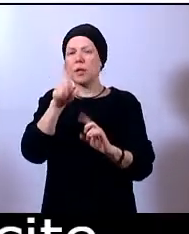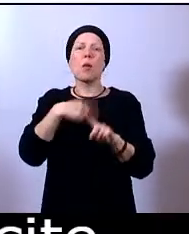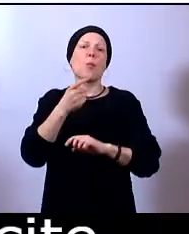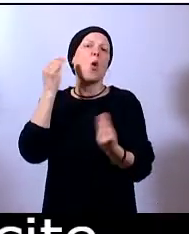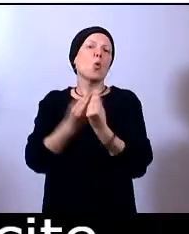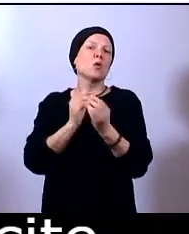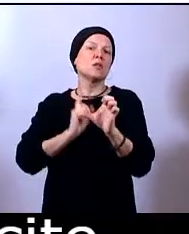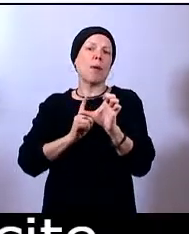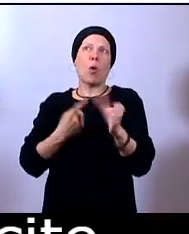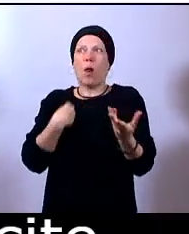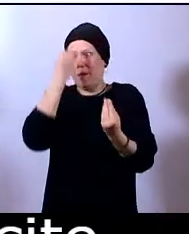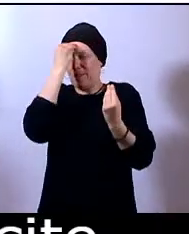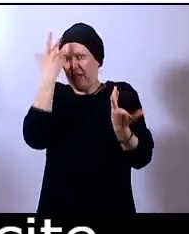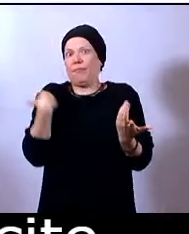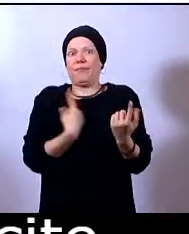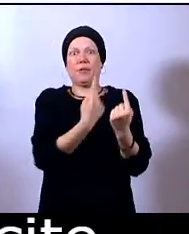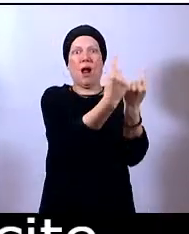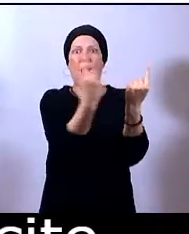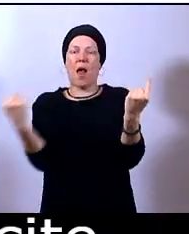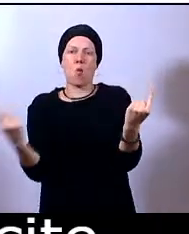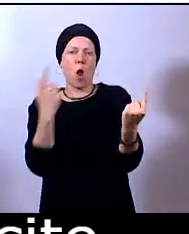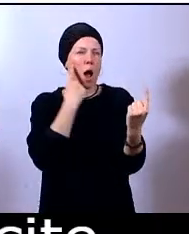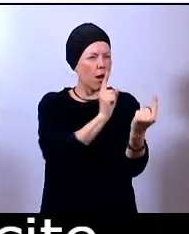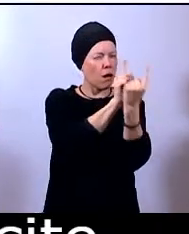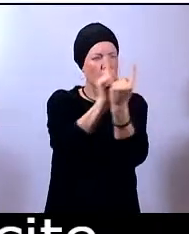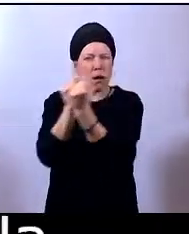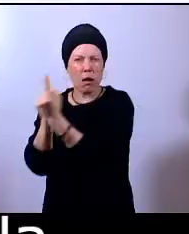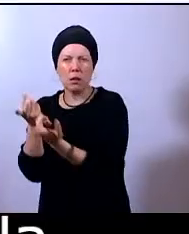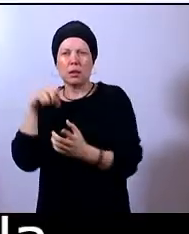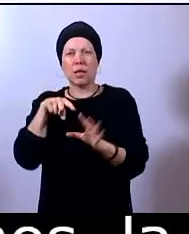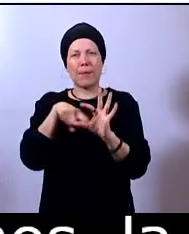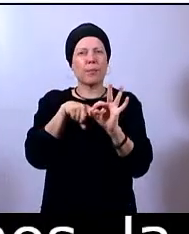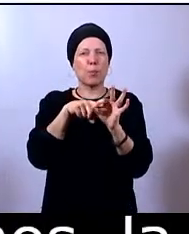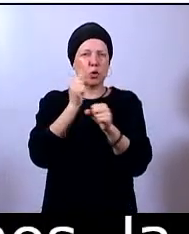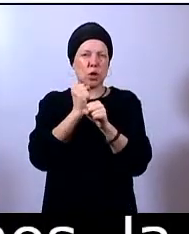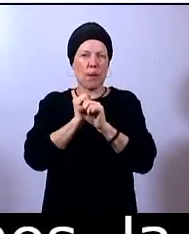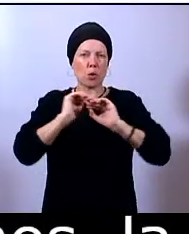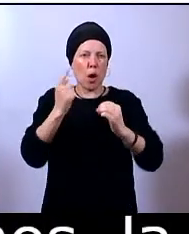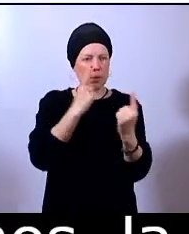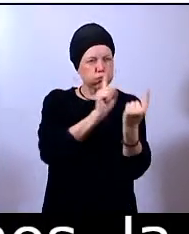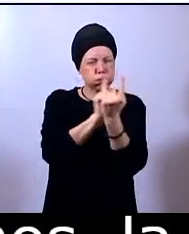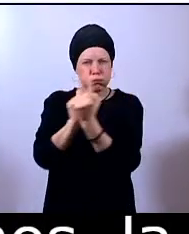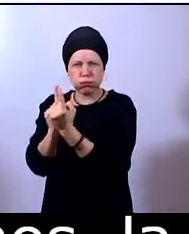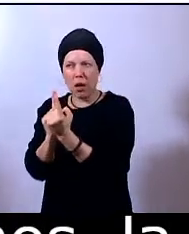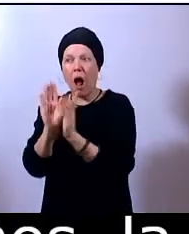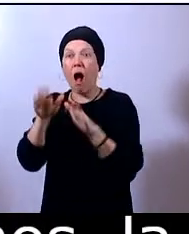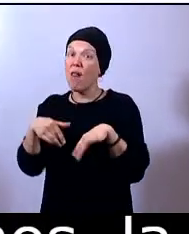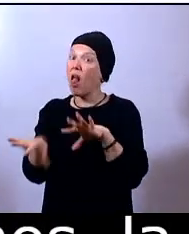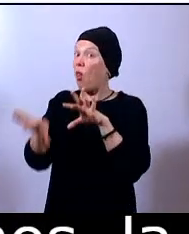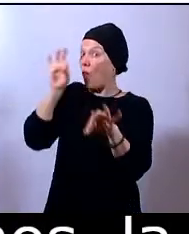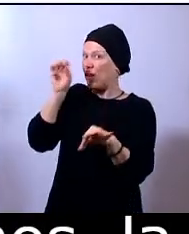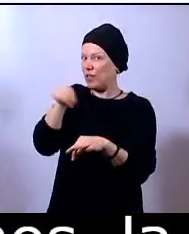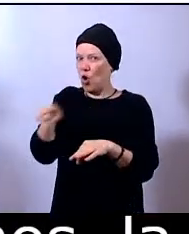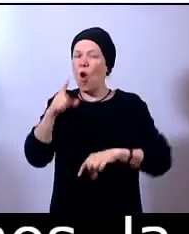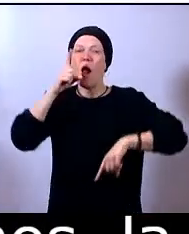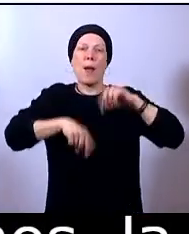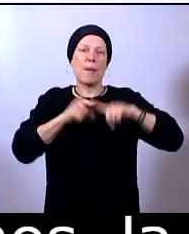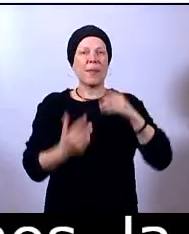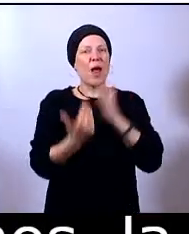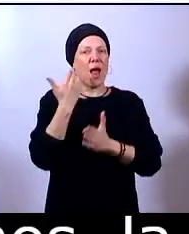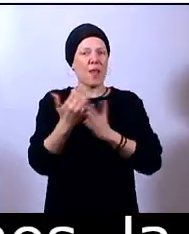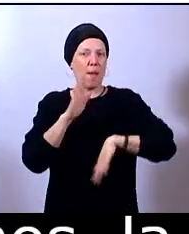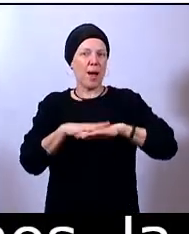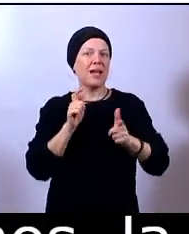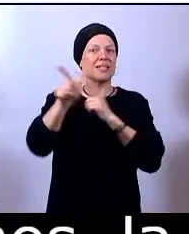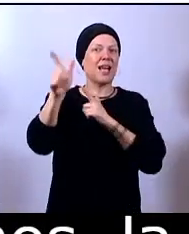la situación particular de cada uno y la situación del puesto de trabajo para tomar la decisión en cuanto a la cantidad de días, etcétera.